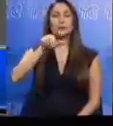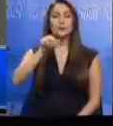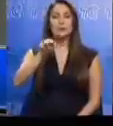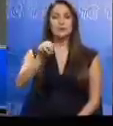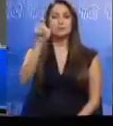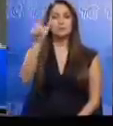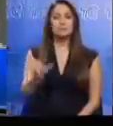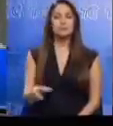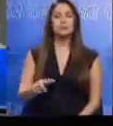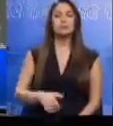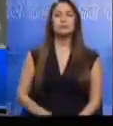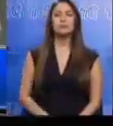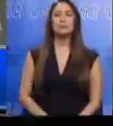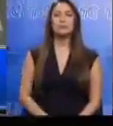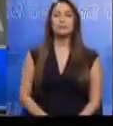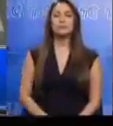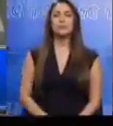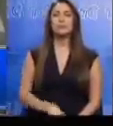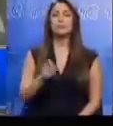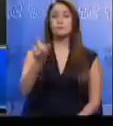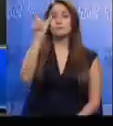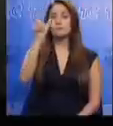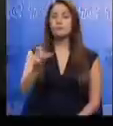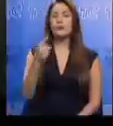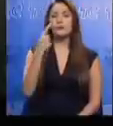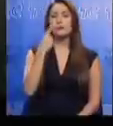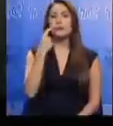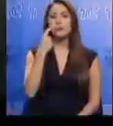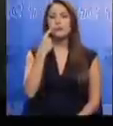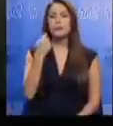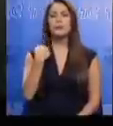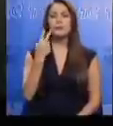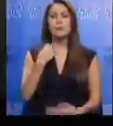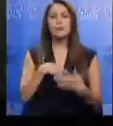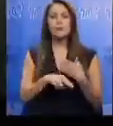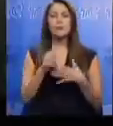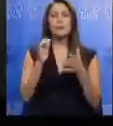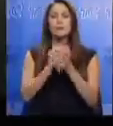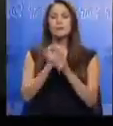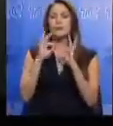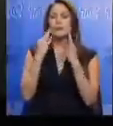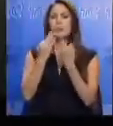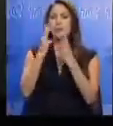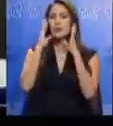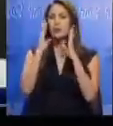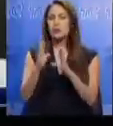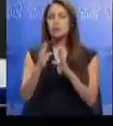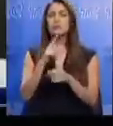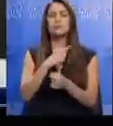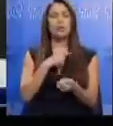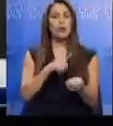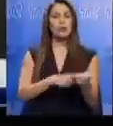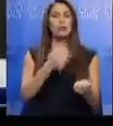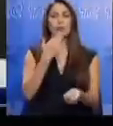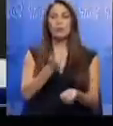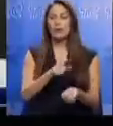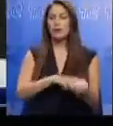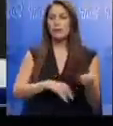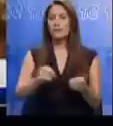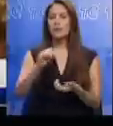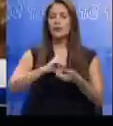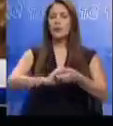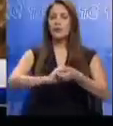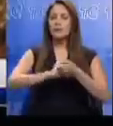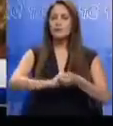Era un padre de familia ejemplar, muy apegado a su familia. Era un hijo, un hermano, un amigo más que